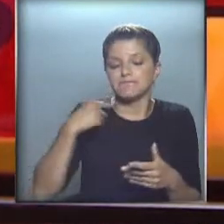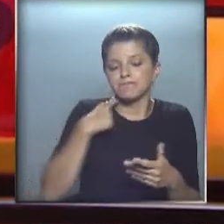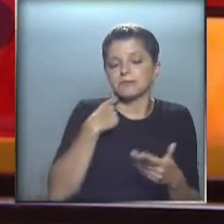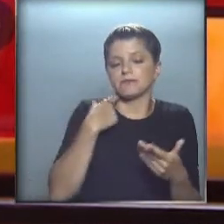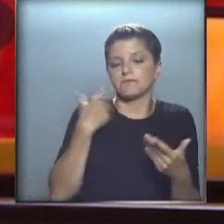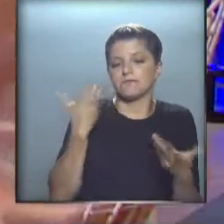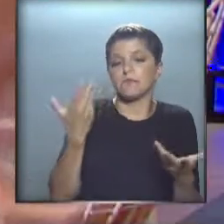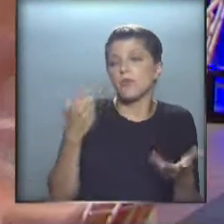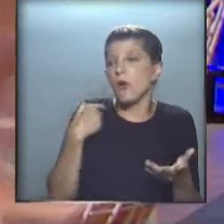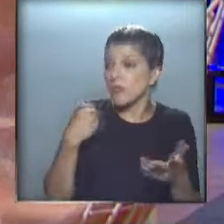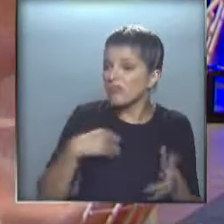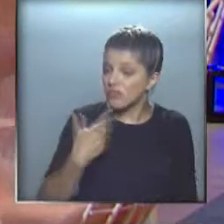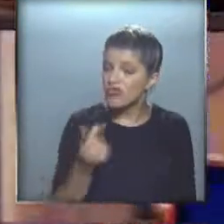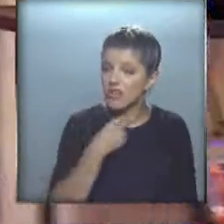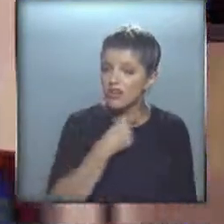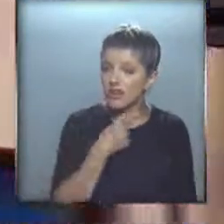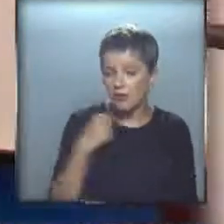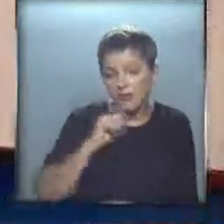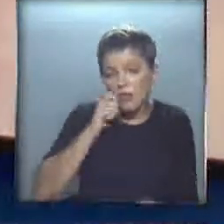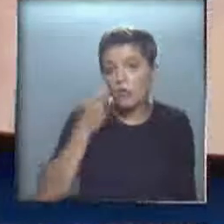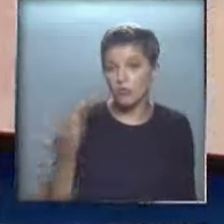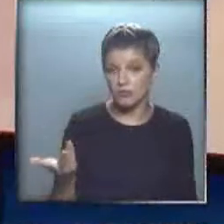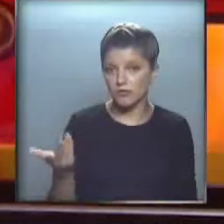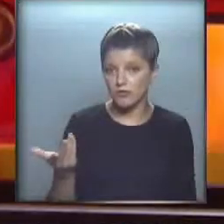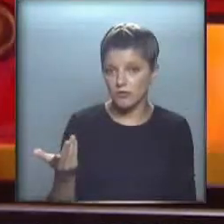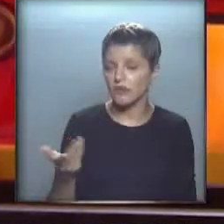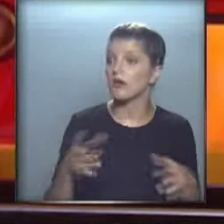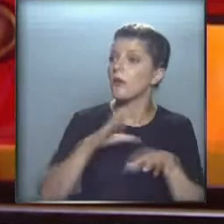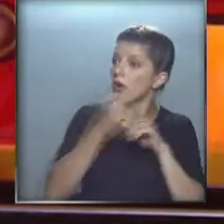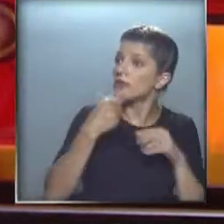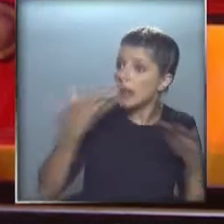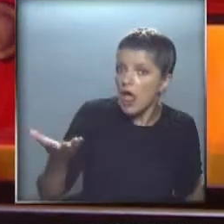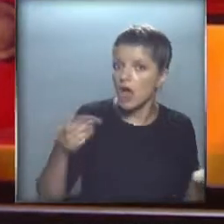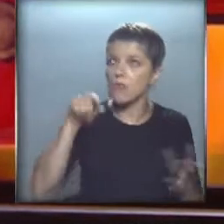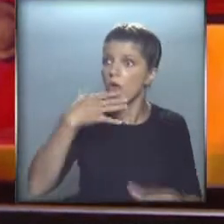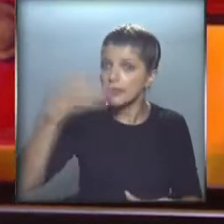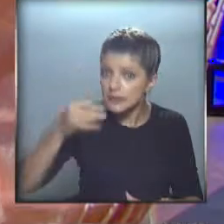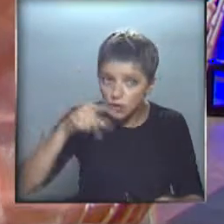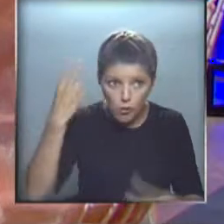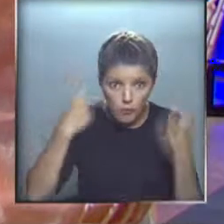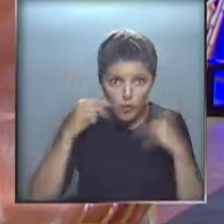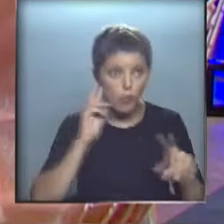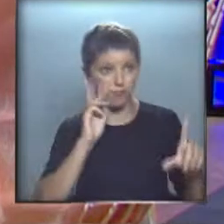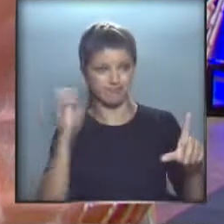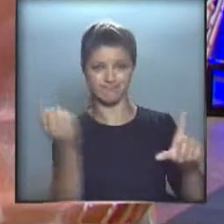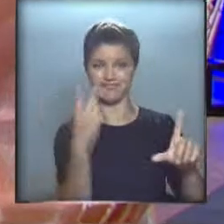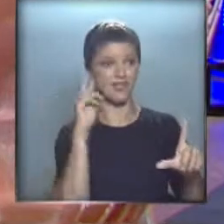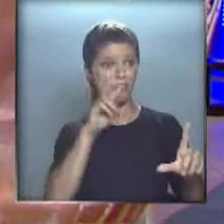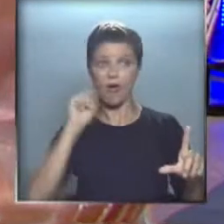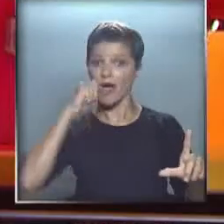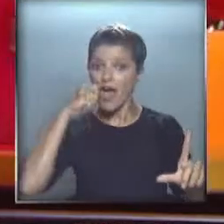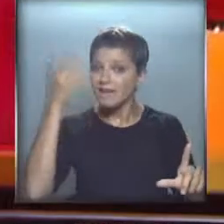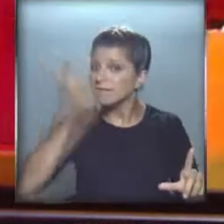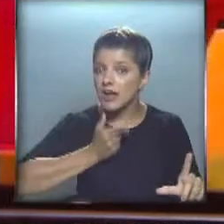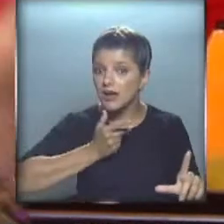quería así. Y claro. Y a mí me gusta. Vos decidiste que no te gusta ese vos, corte bueno. de pelo y te viste al espejo con ese corte de pelo y te encanta tu